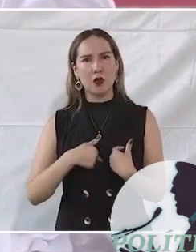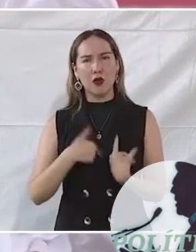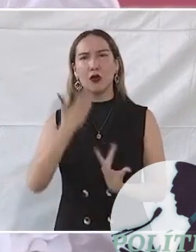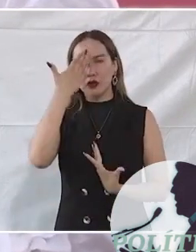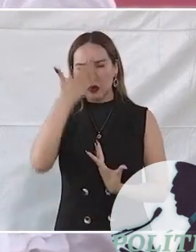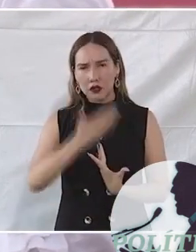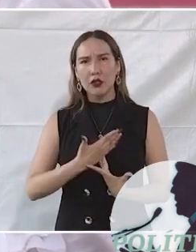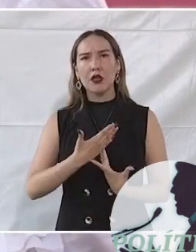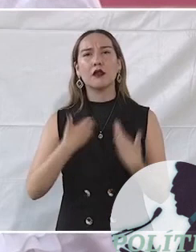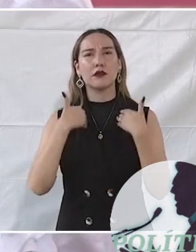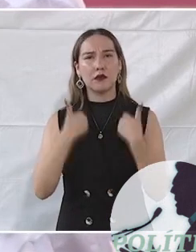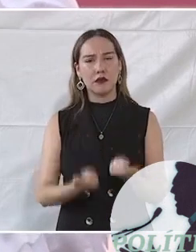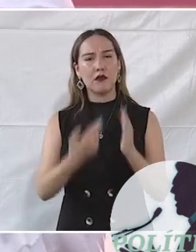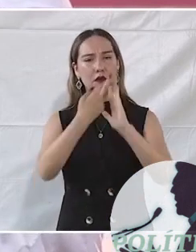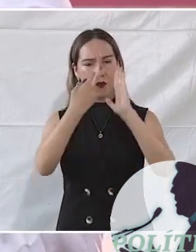maderista.